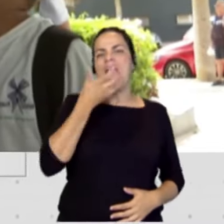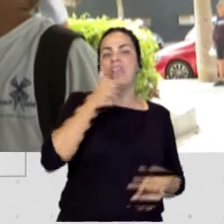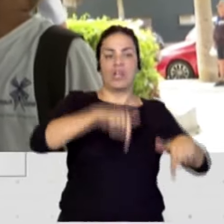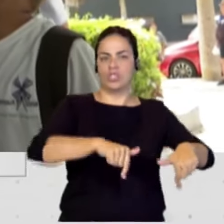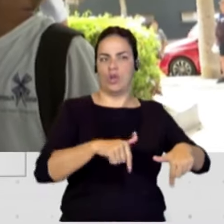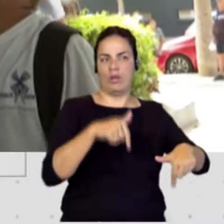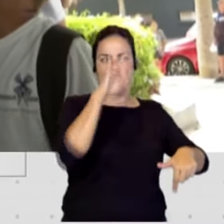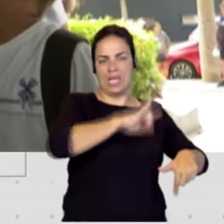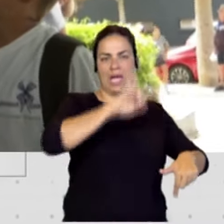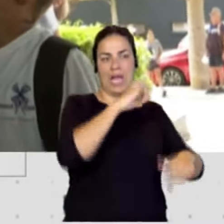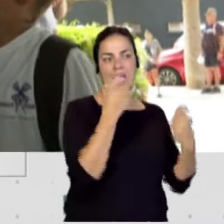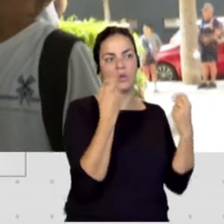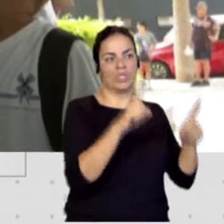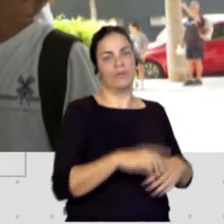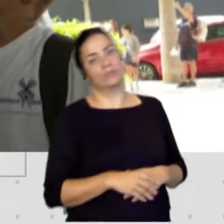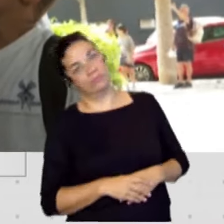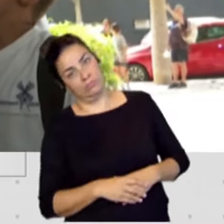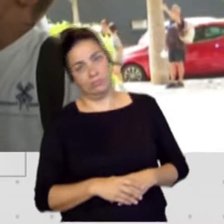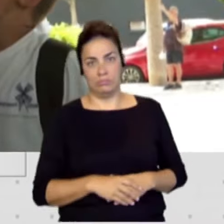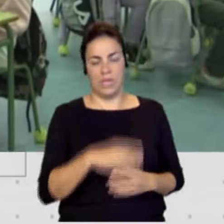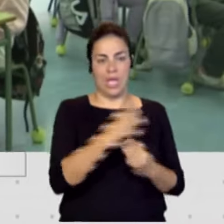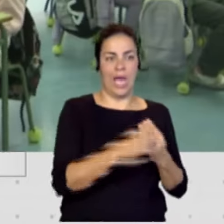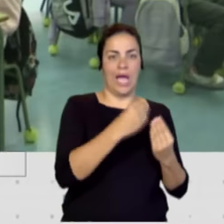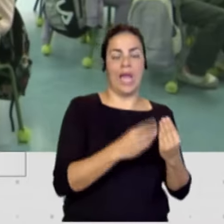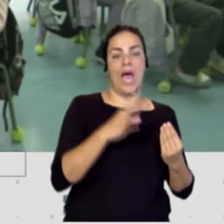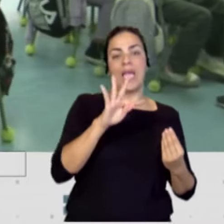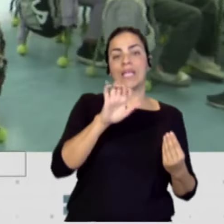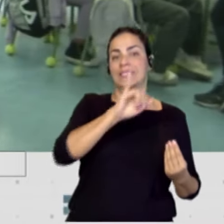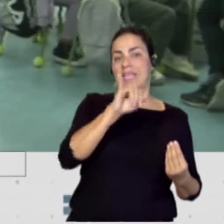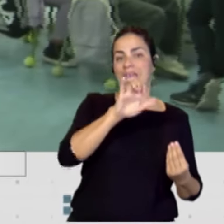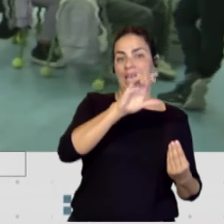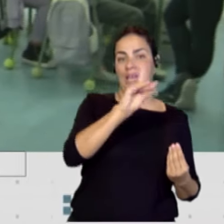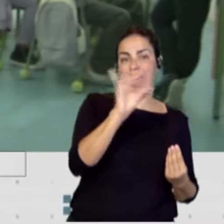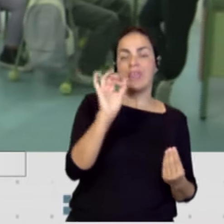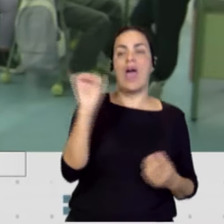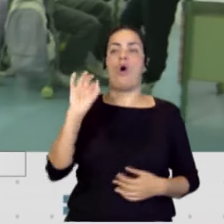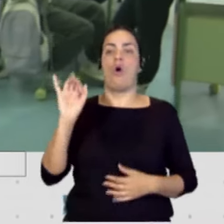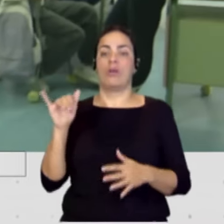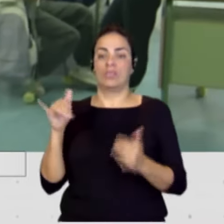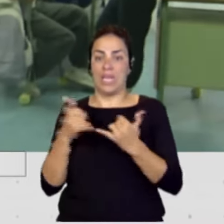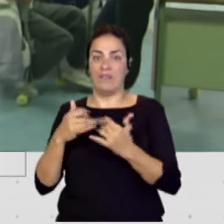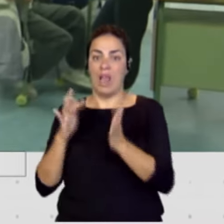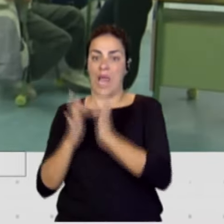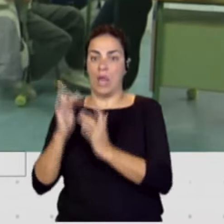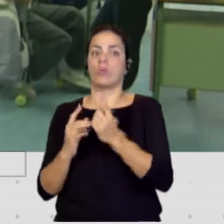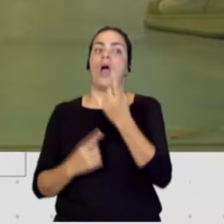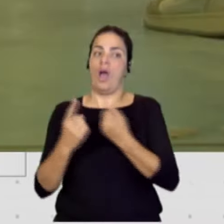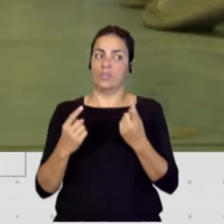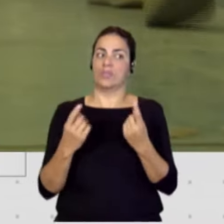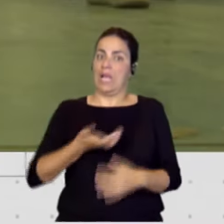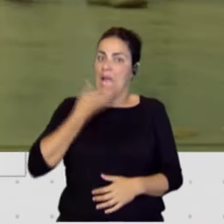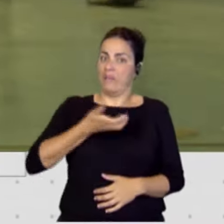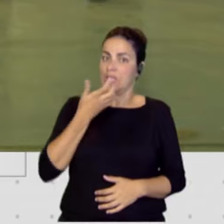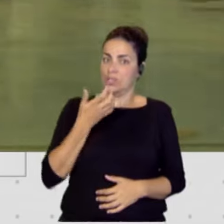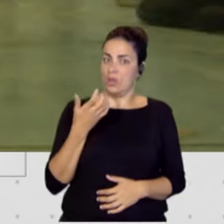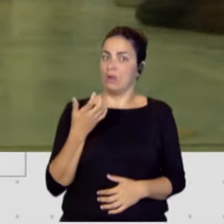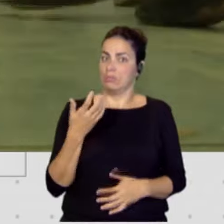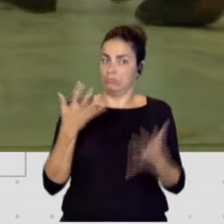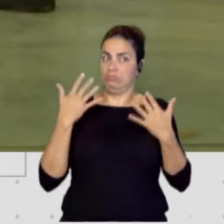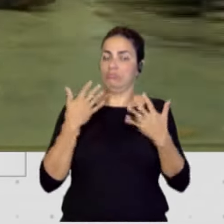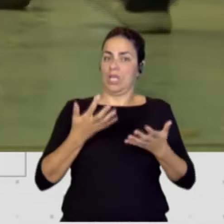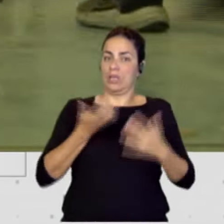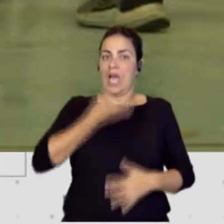falta porque en tejed danan canaria o en la laguna de tenerife hace falta determinados días del año y Bueno fíjate qué bueno que es un ahorro de